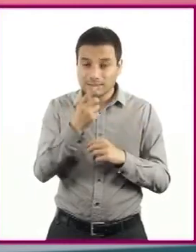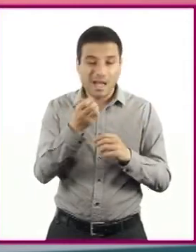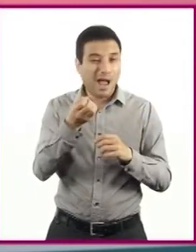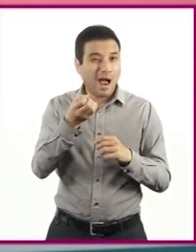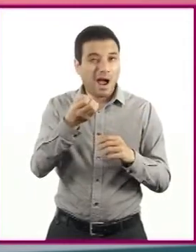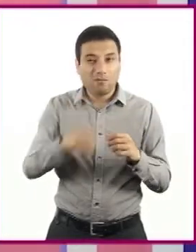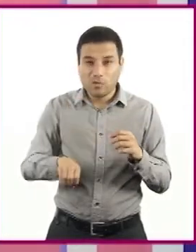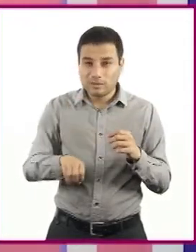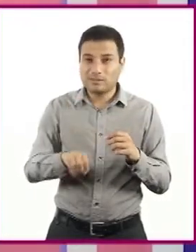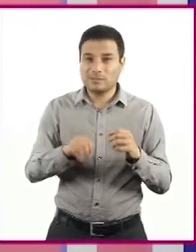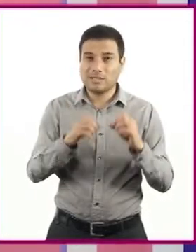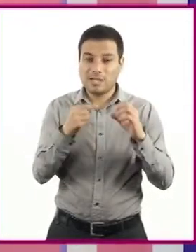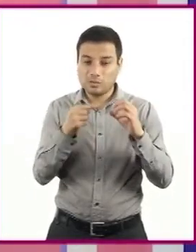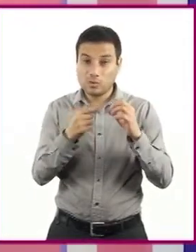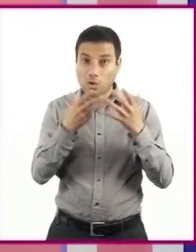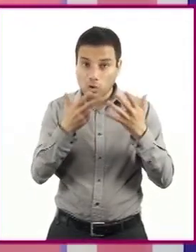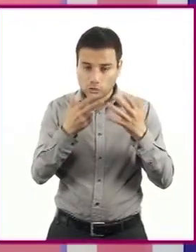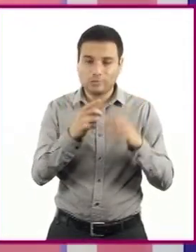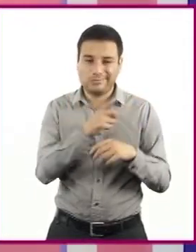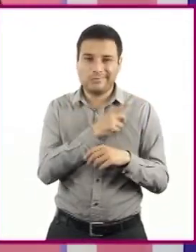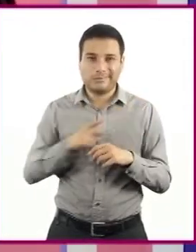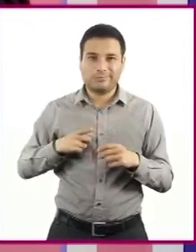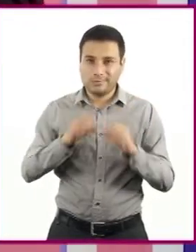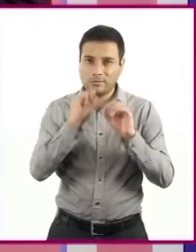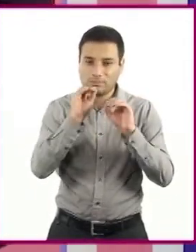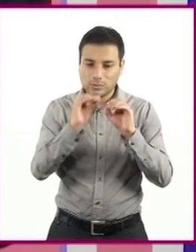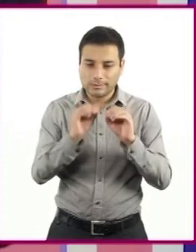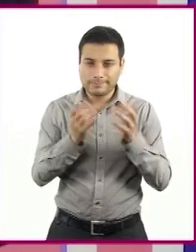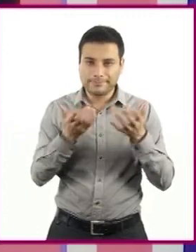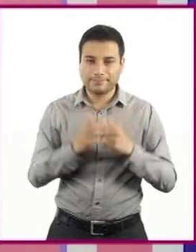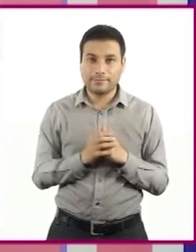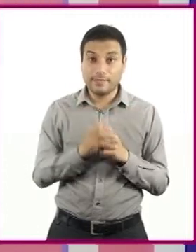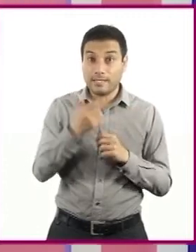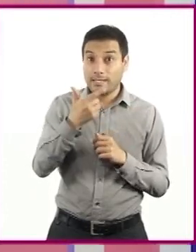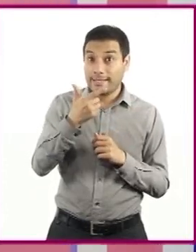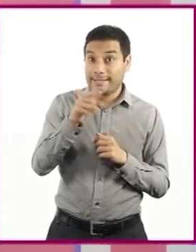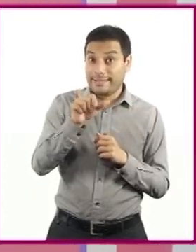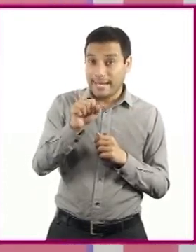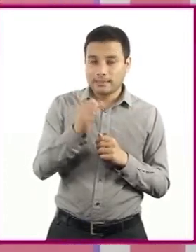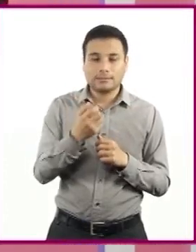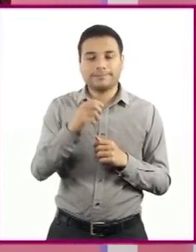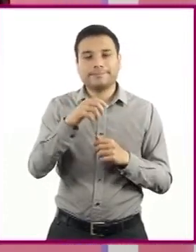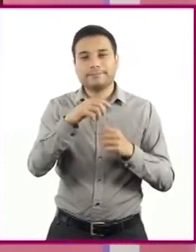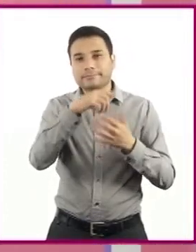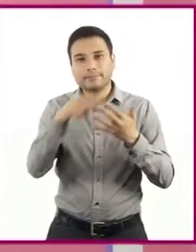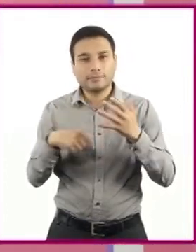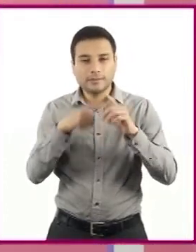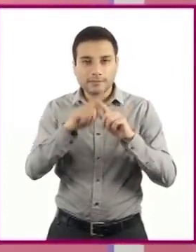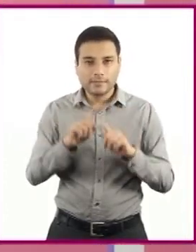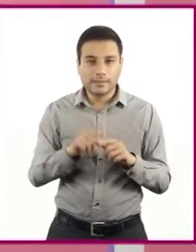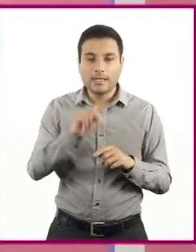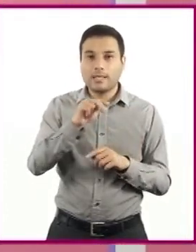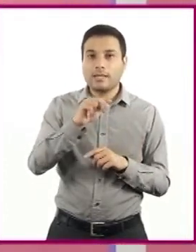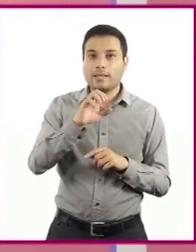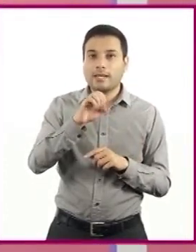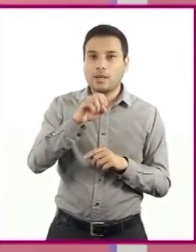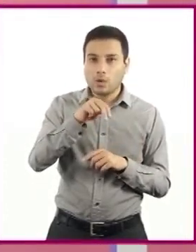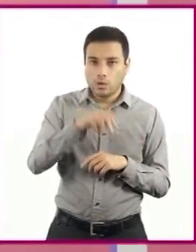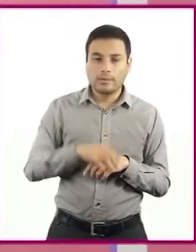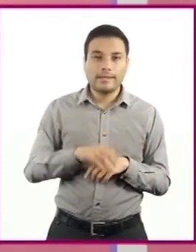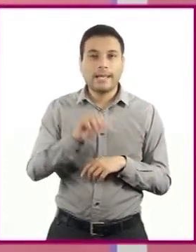capa de valencia. La representación de los gases nobles, como el neón, argón,